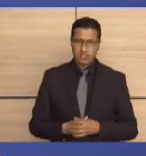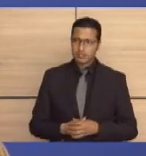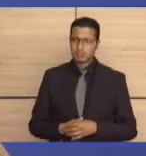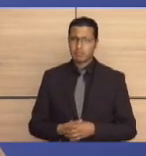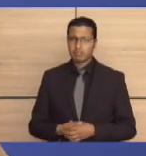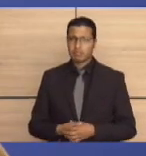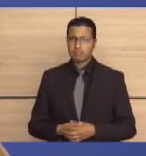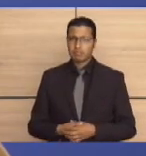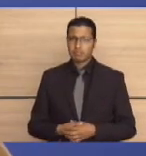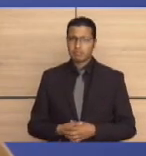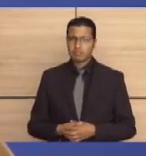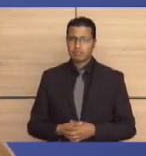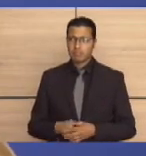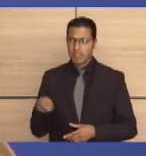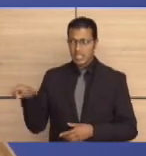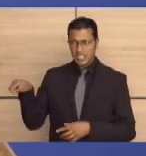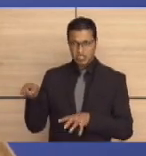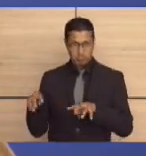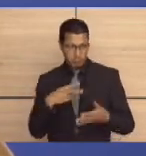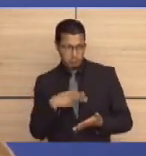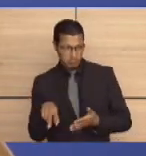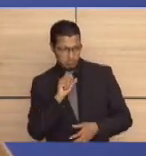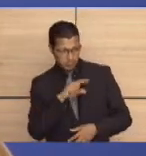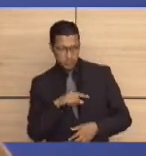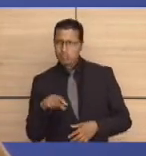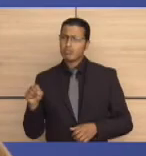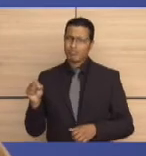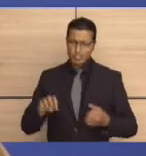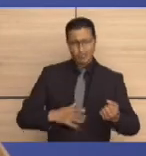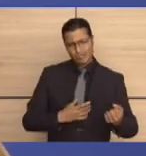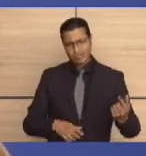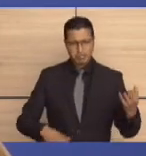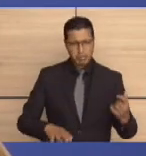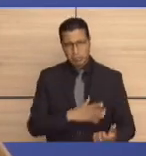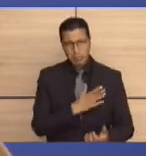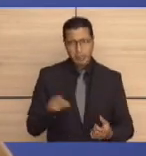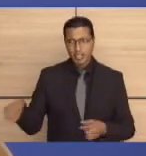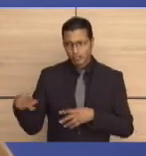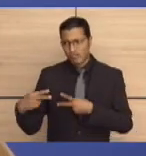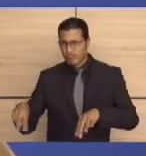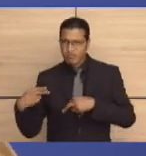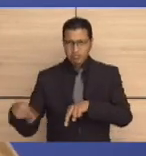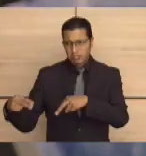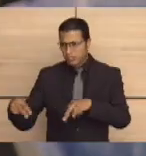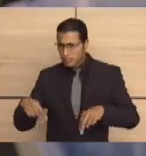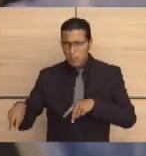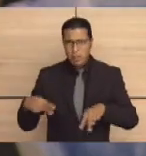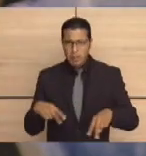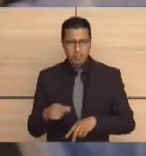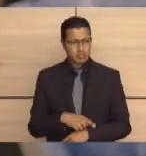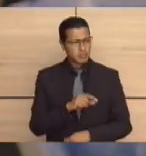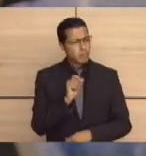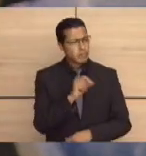guantes. ¿Y ¿Y los soviéticos bailaron o no bailaron? Sí, claro, claro, claro, sí. ¿Cuál es el